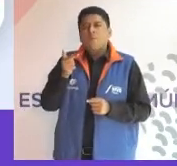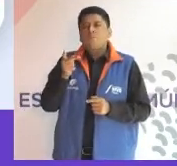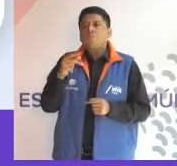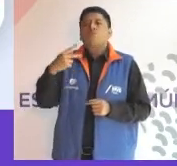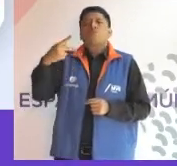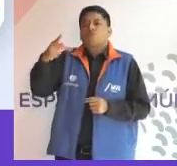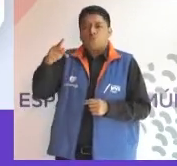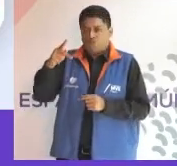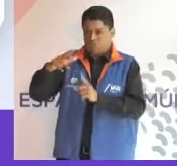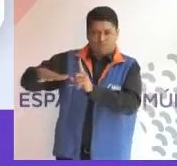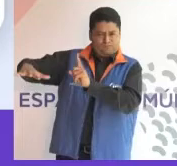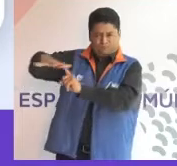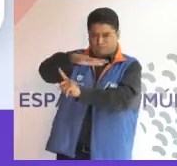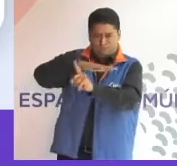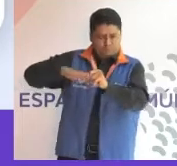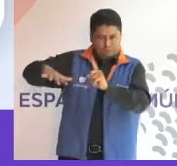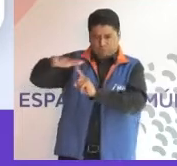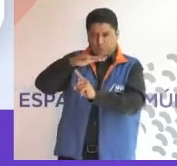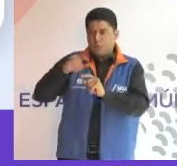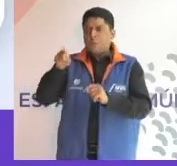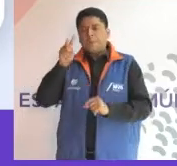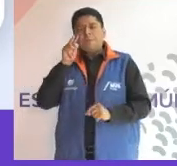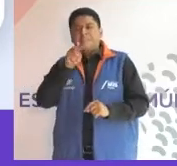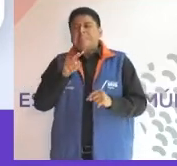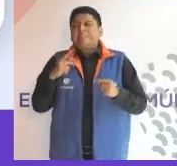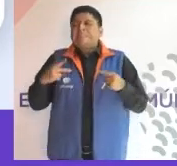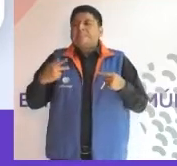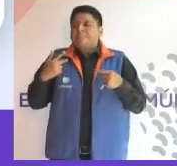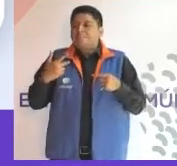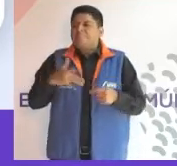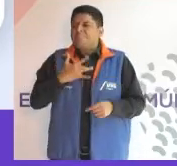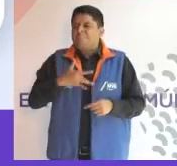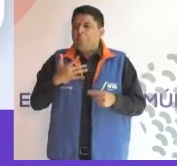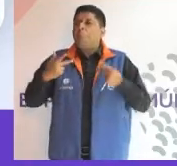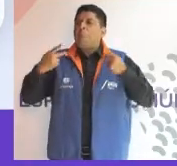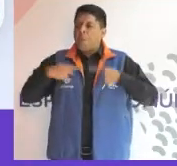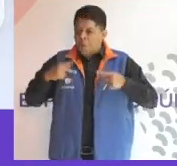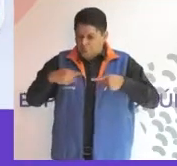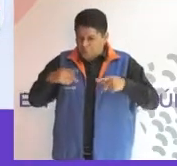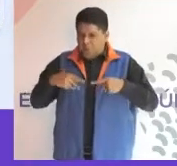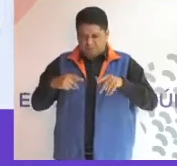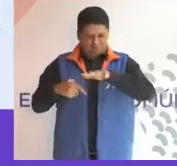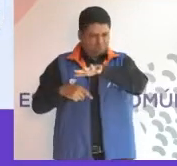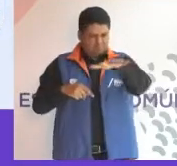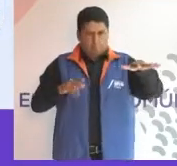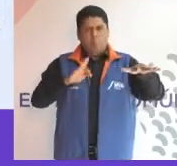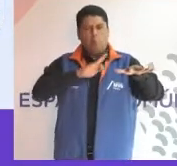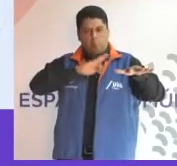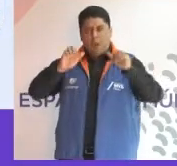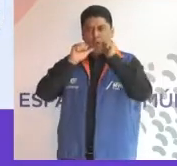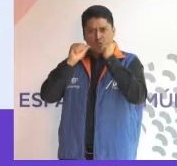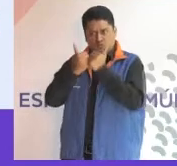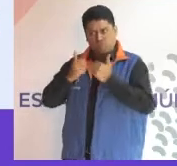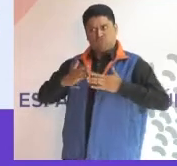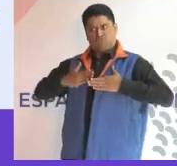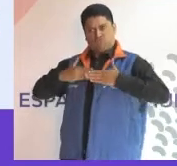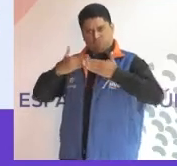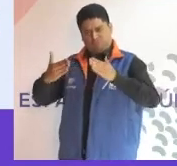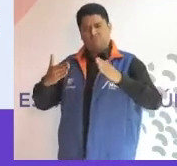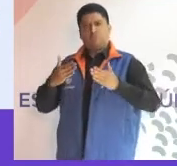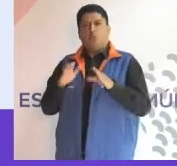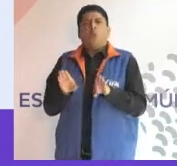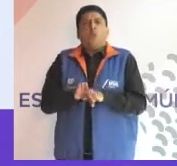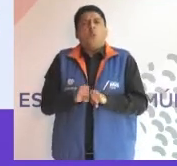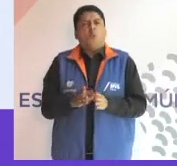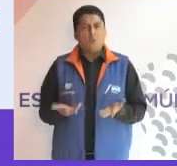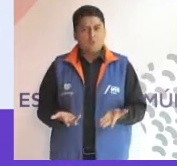cómo construimos esta relación de confianza con la sociedad civil. Bueno, para comenzar con el tema de qué